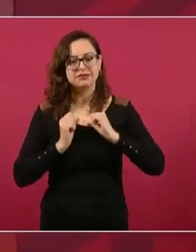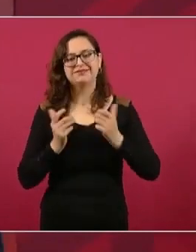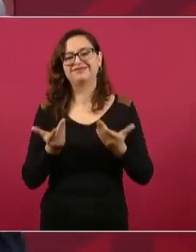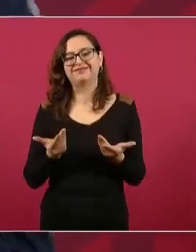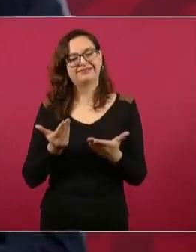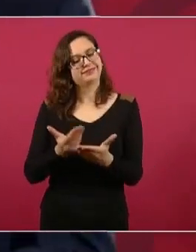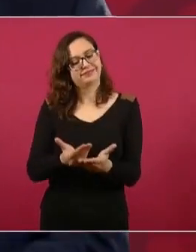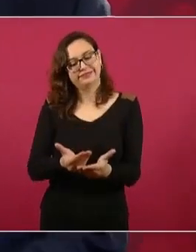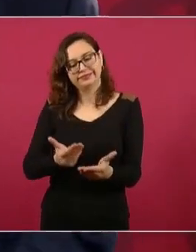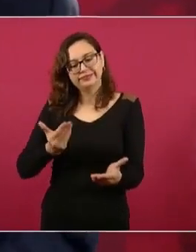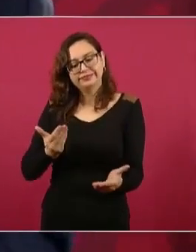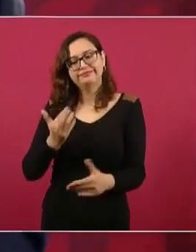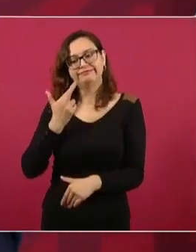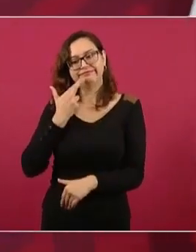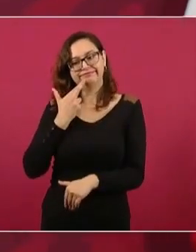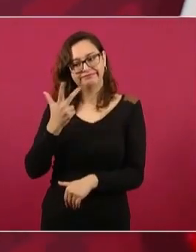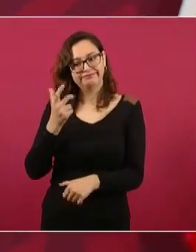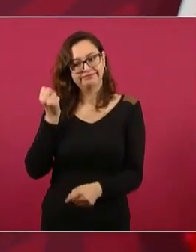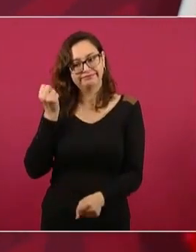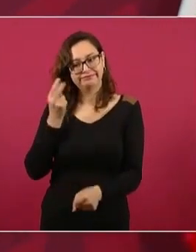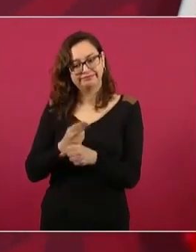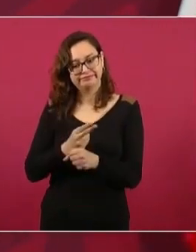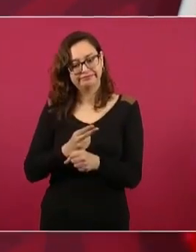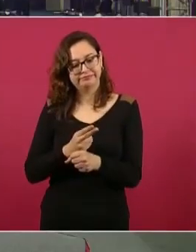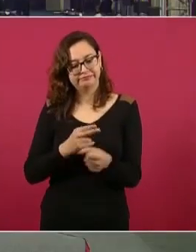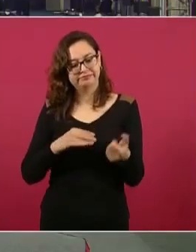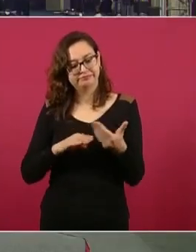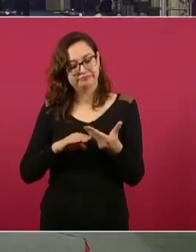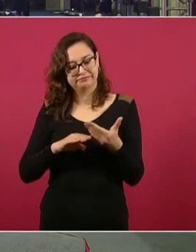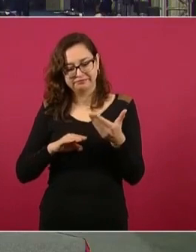grupo de 5 actividades el deporte,